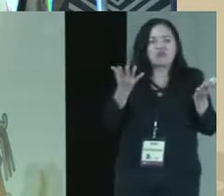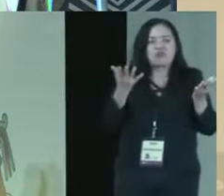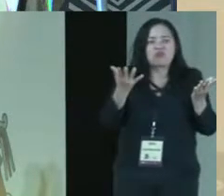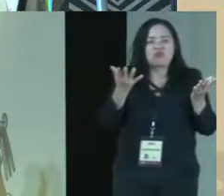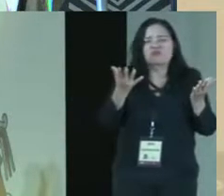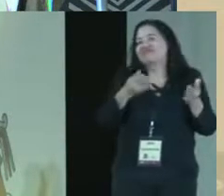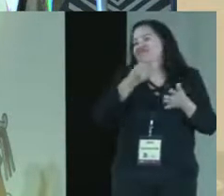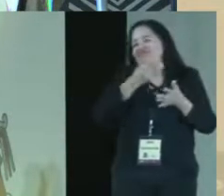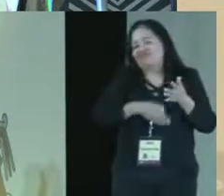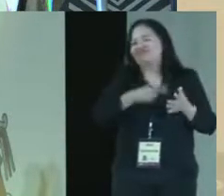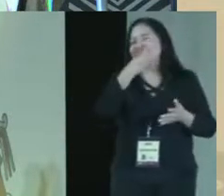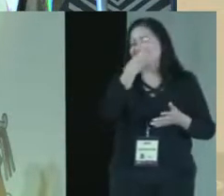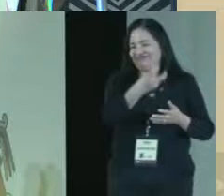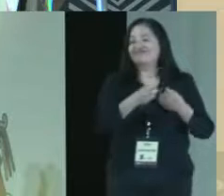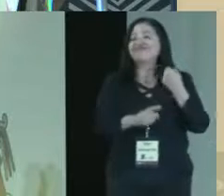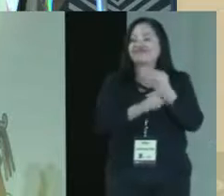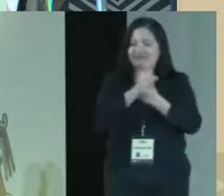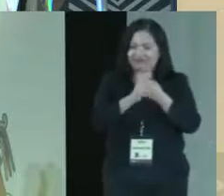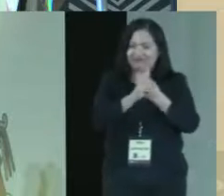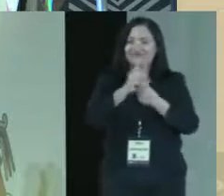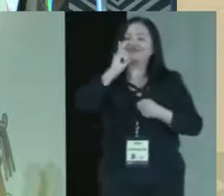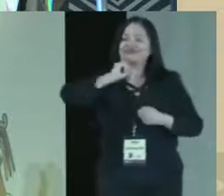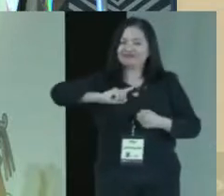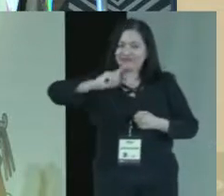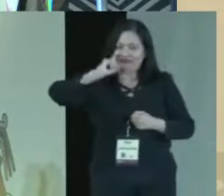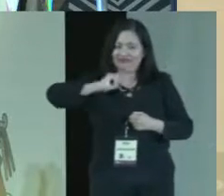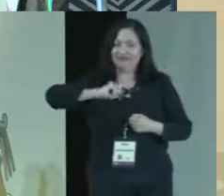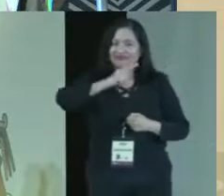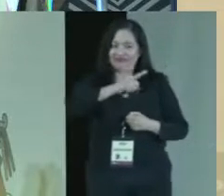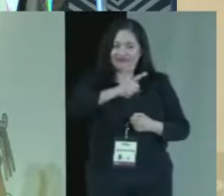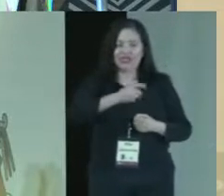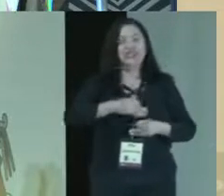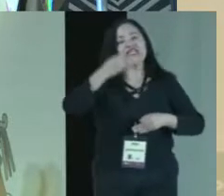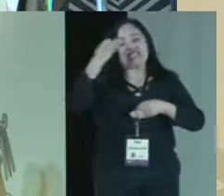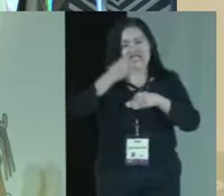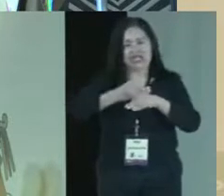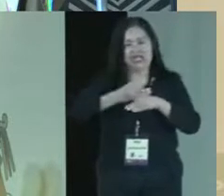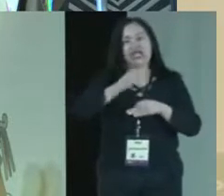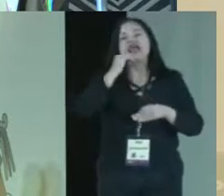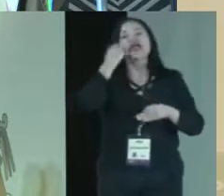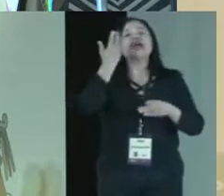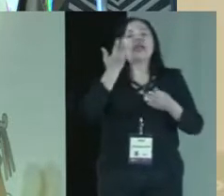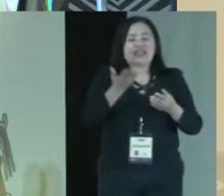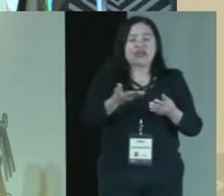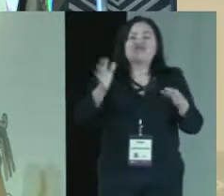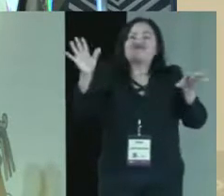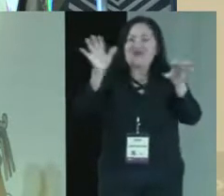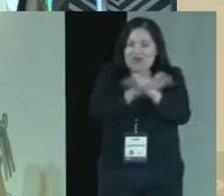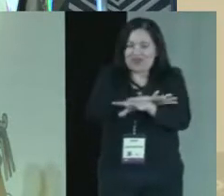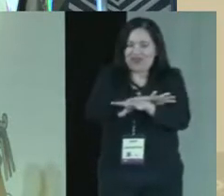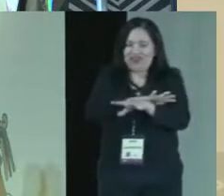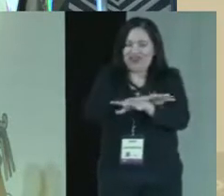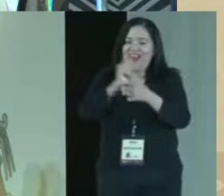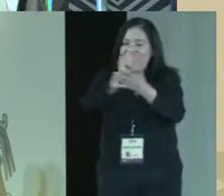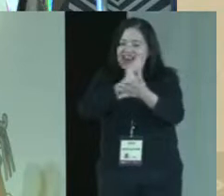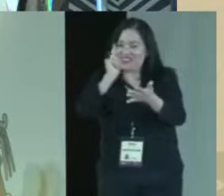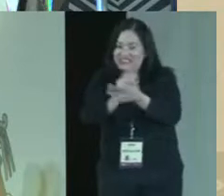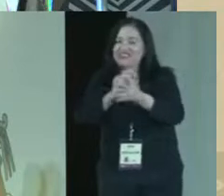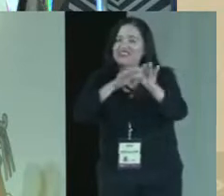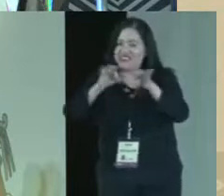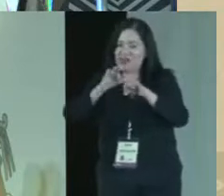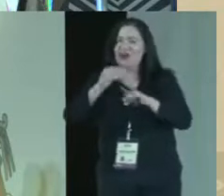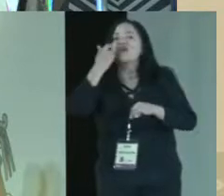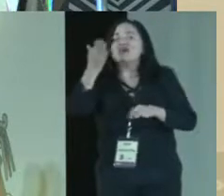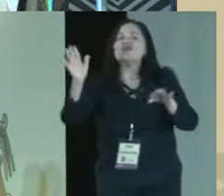Es parte de la problemática que hoy se enfrenta y de la que se quiere resolver con esta reforma laboral y desde